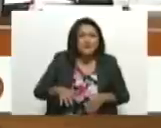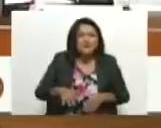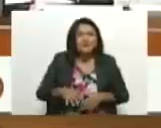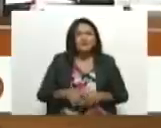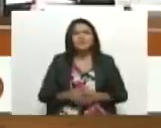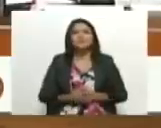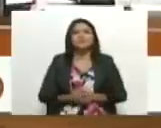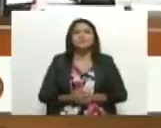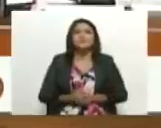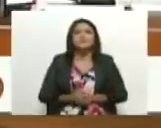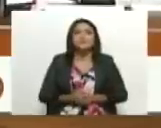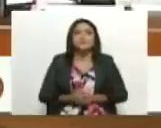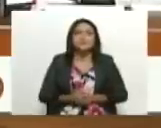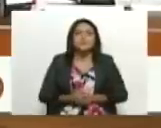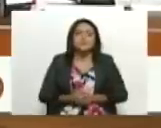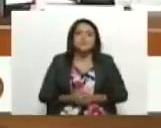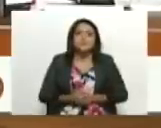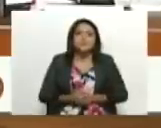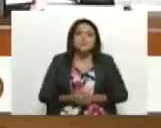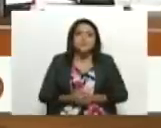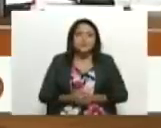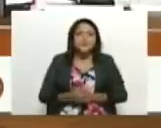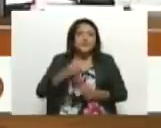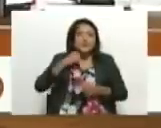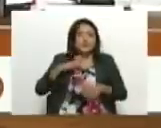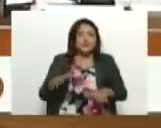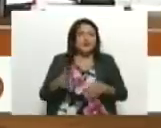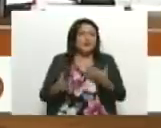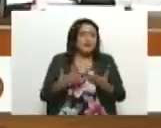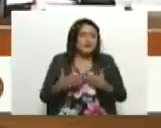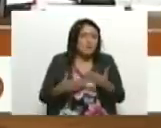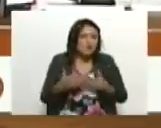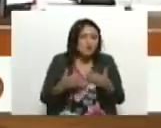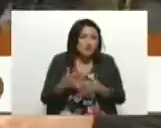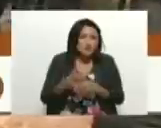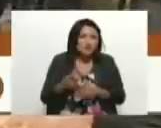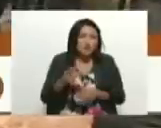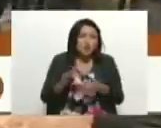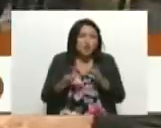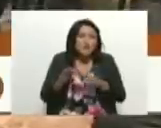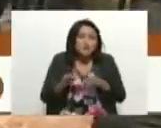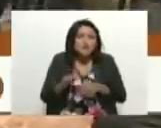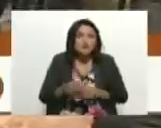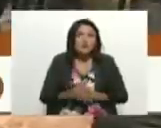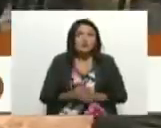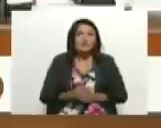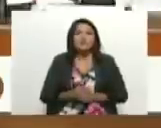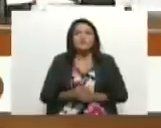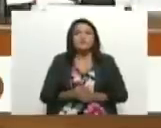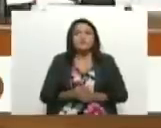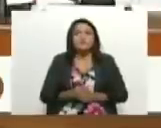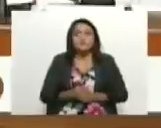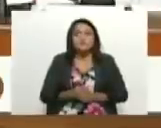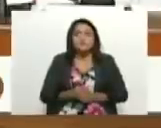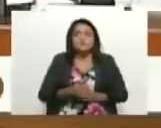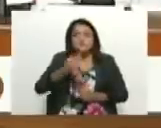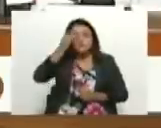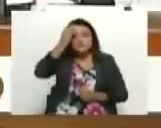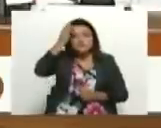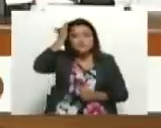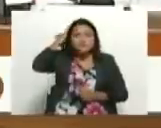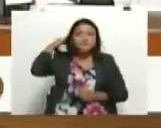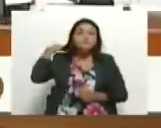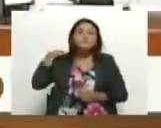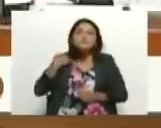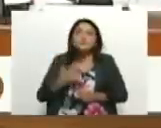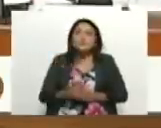en el transcurso del desarrollo del juicio, y quién sabe, pensando mal, Si lo que le hace el corrupto es, bueno, vamos a